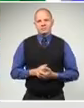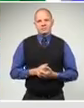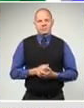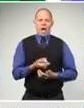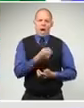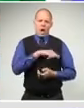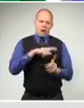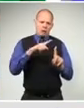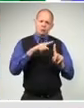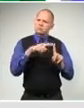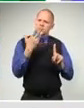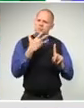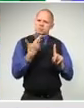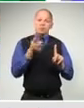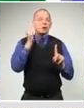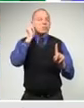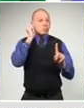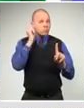una señora